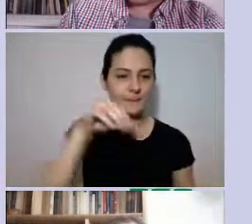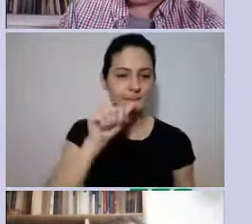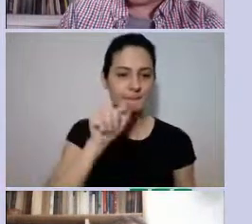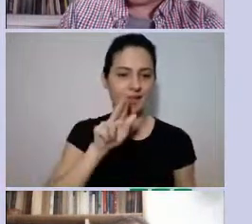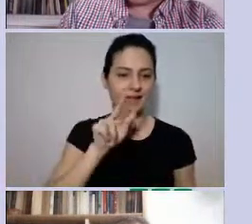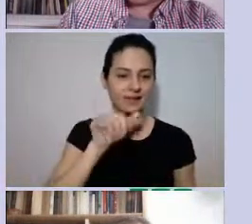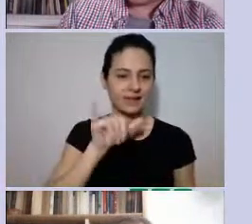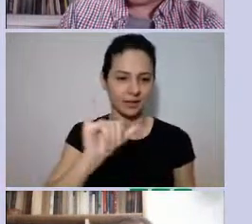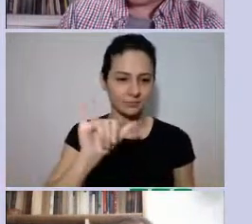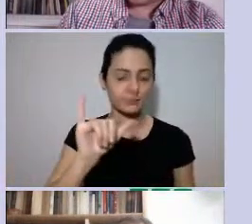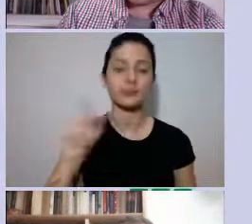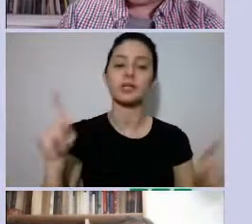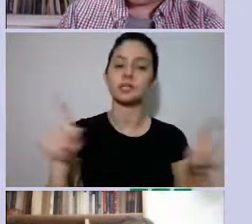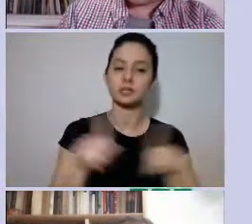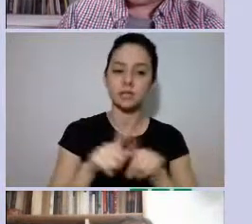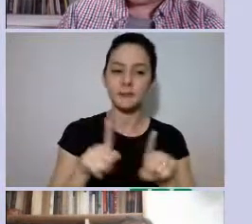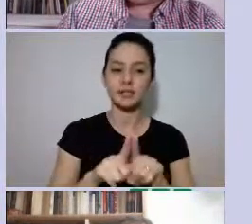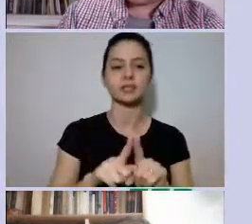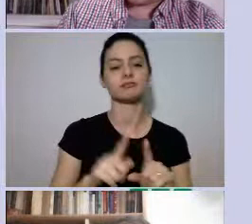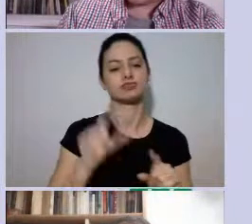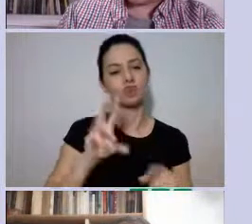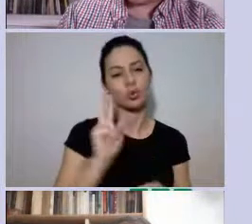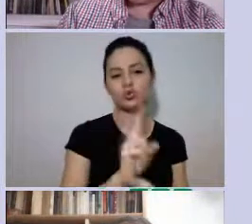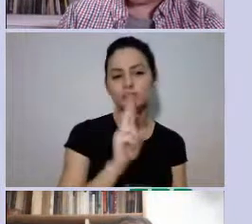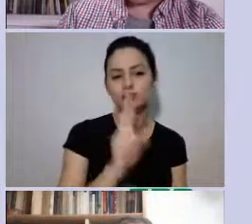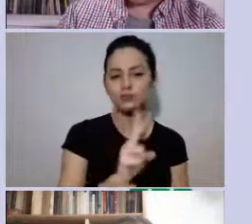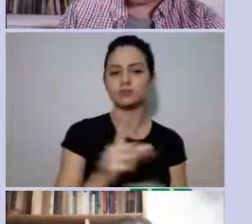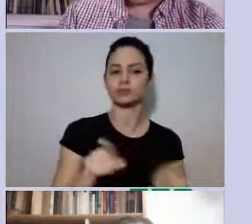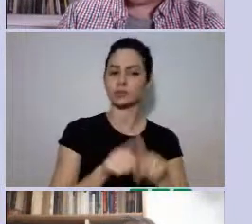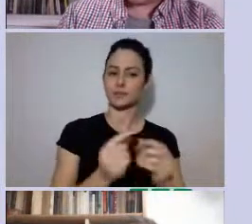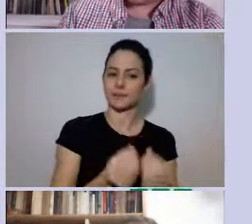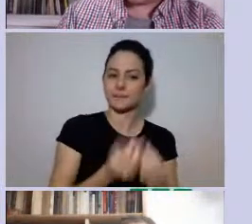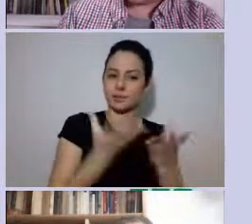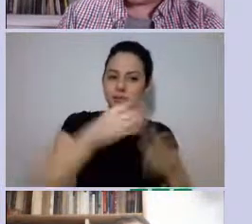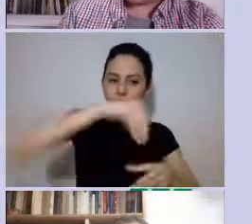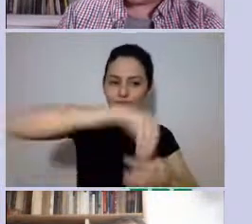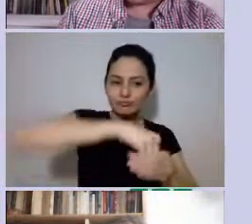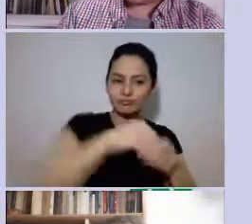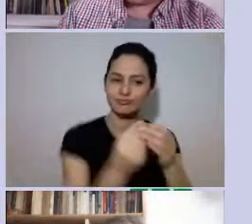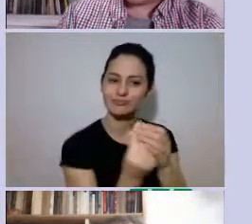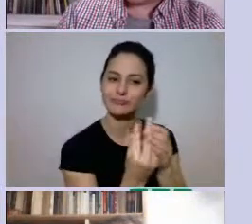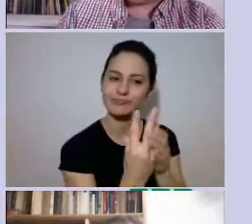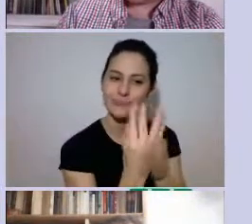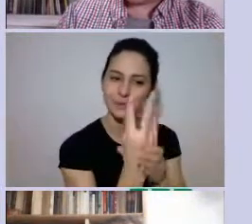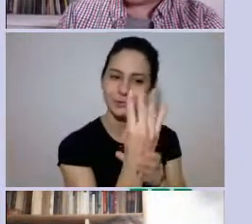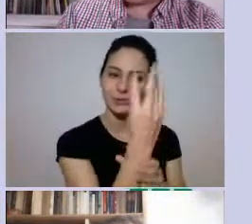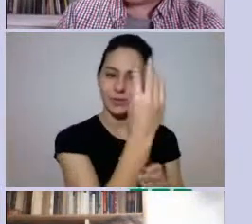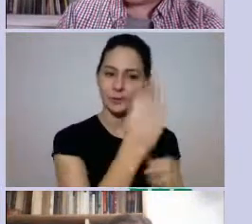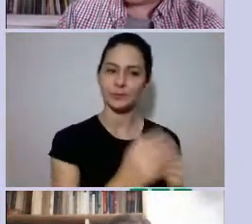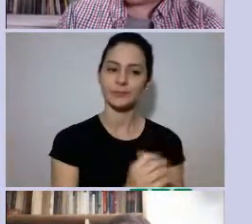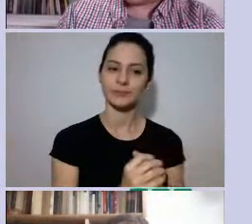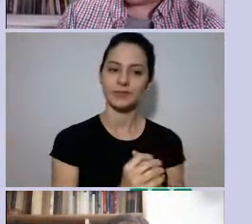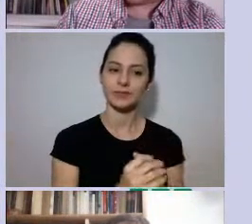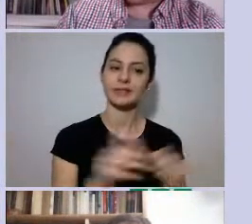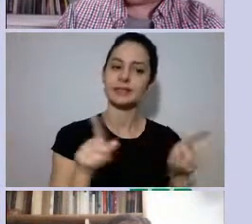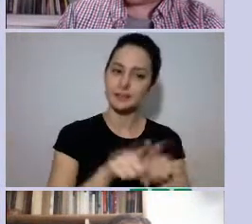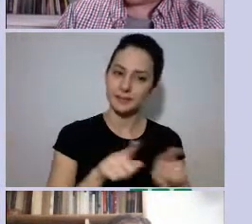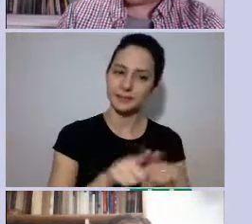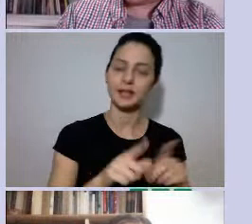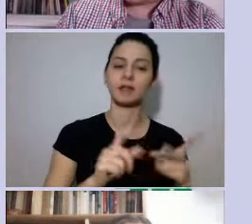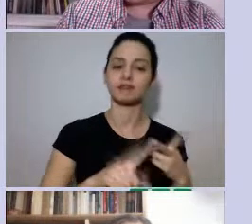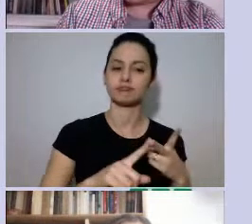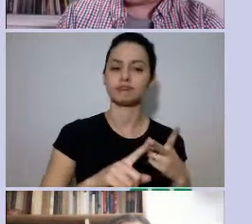No solamente realizan el cultivo y la producción, sino que también lo complementan con la realización de